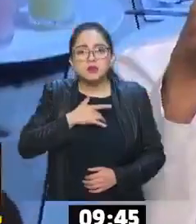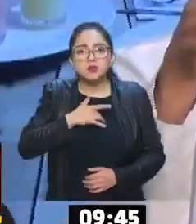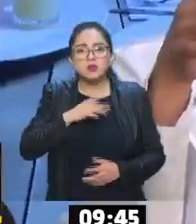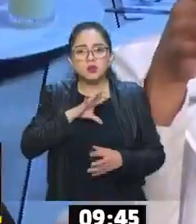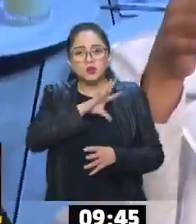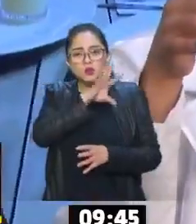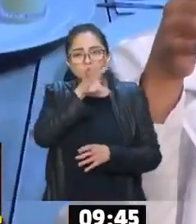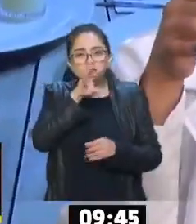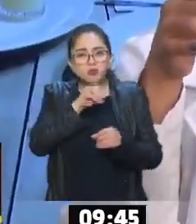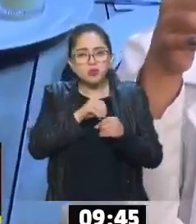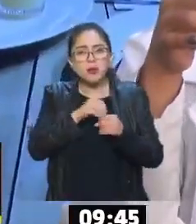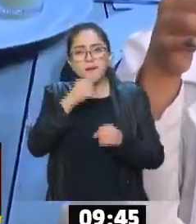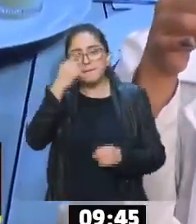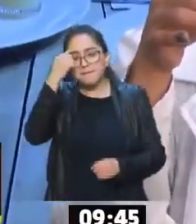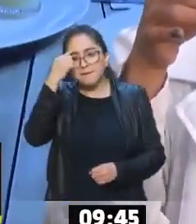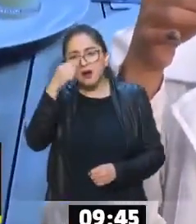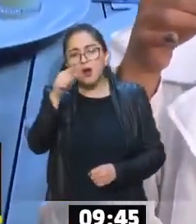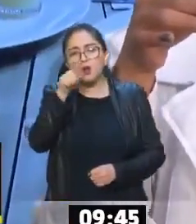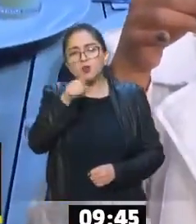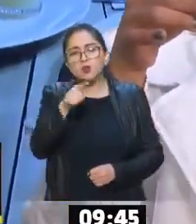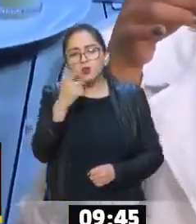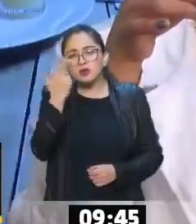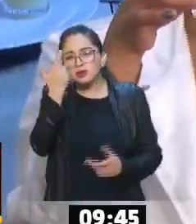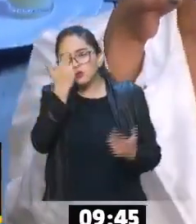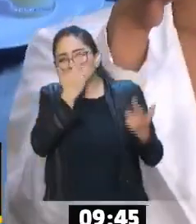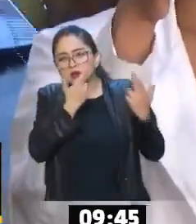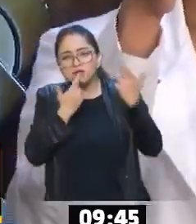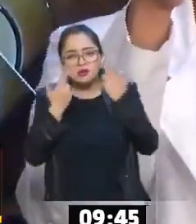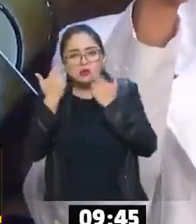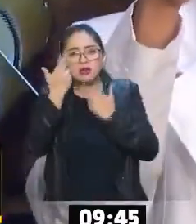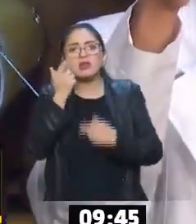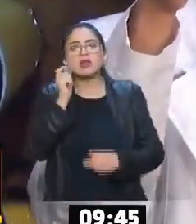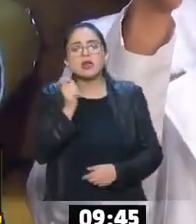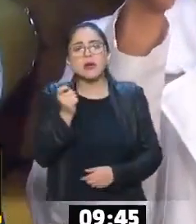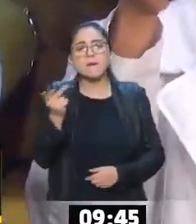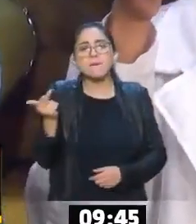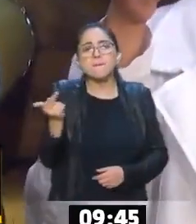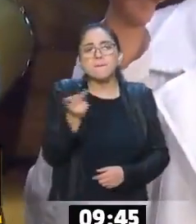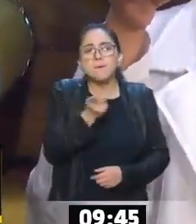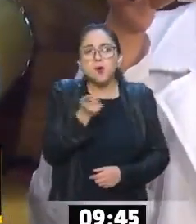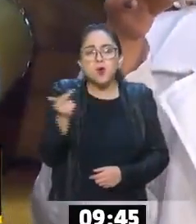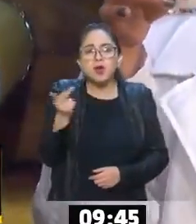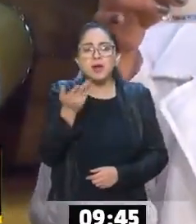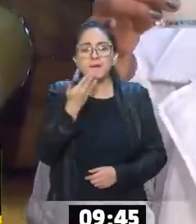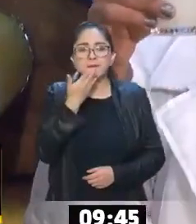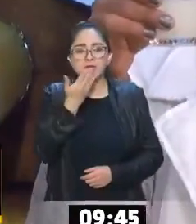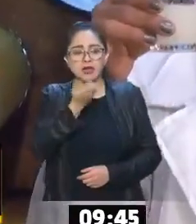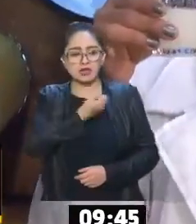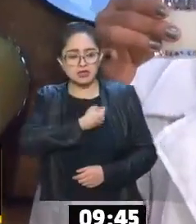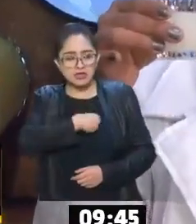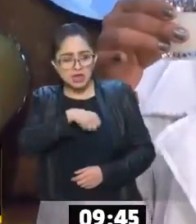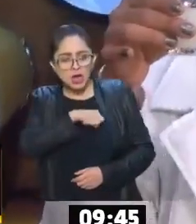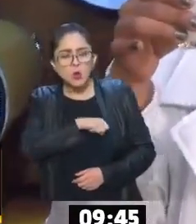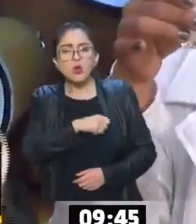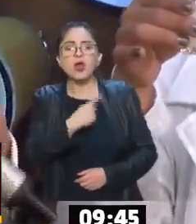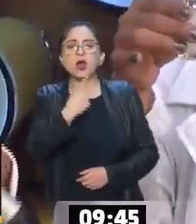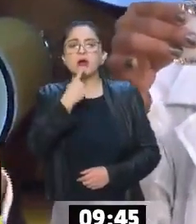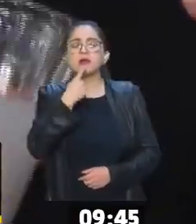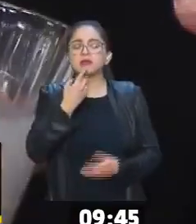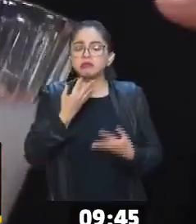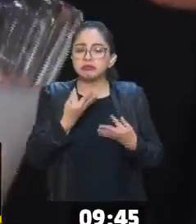sentidos involucrados para poderlo analizar, donde visiblemente el pulque nos va a indicar si es producto sano, si está correctamente